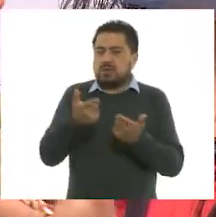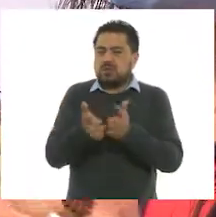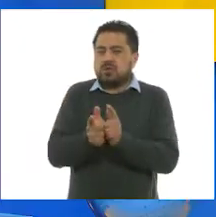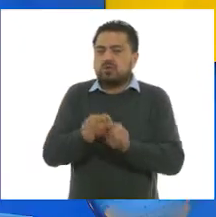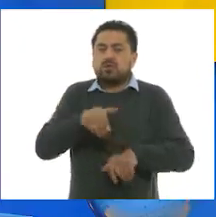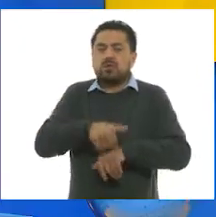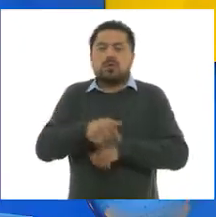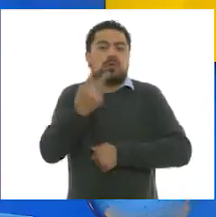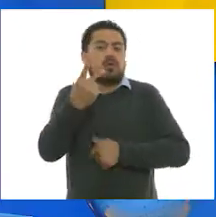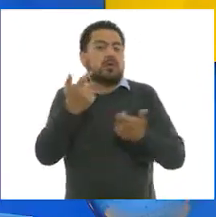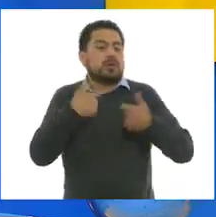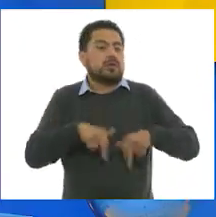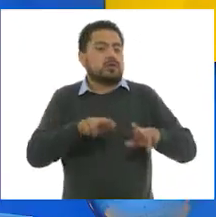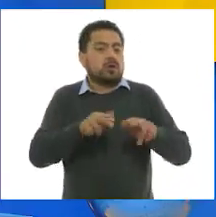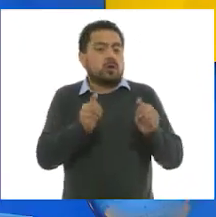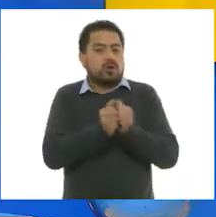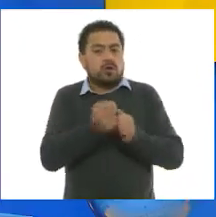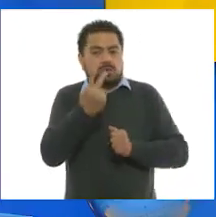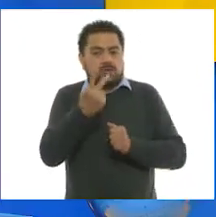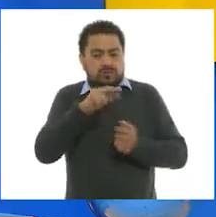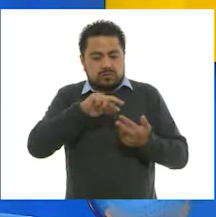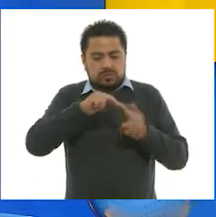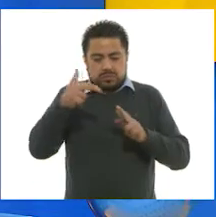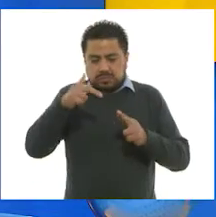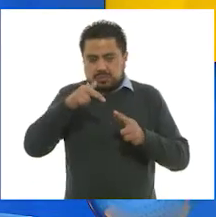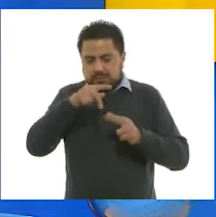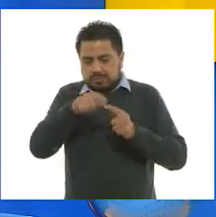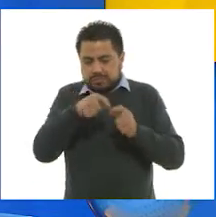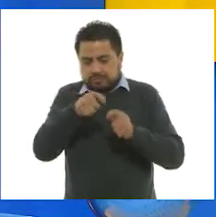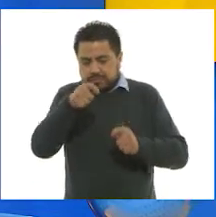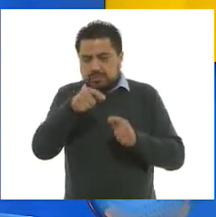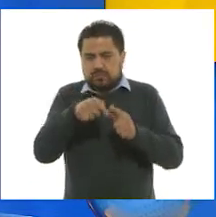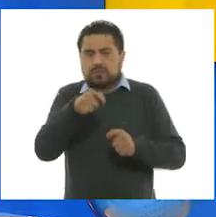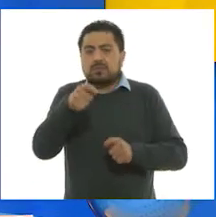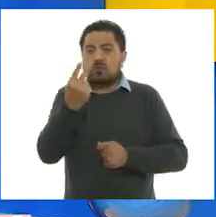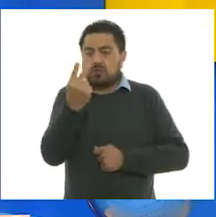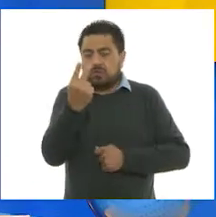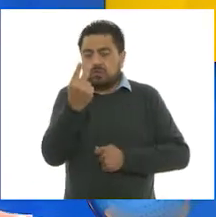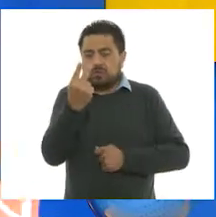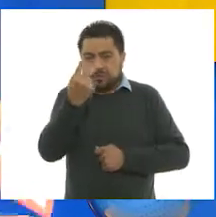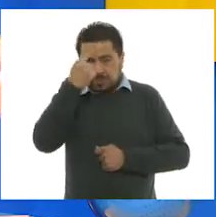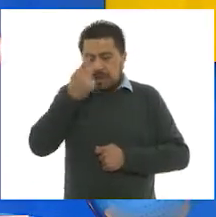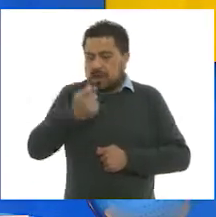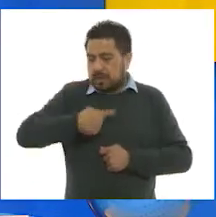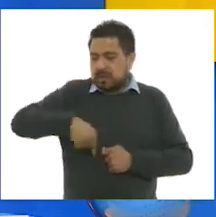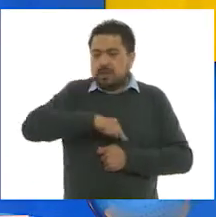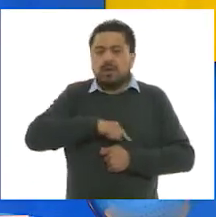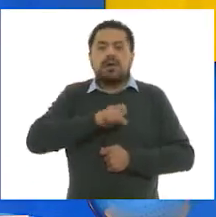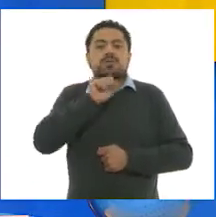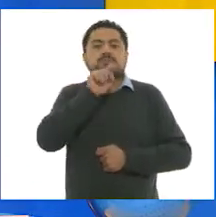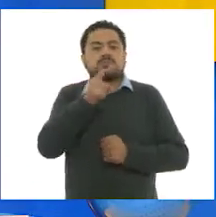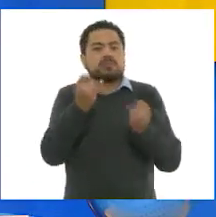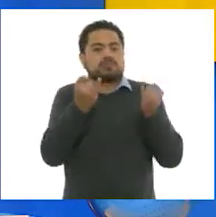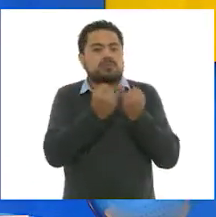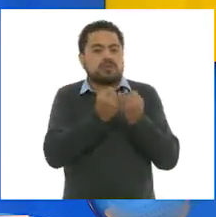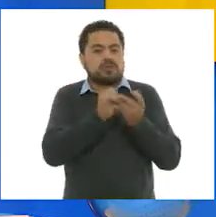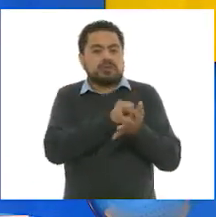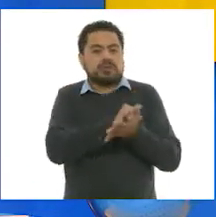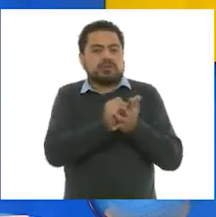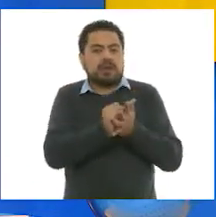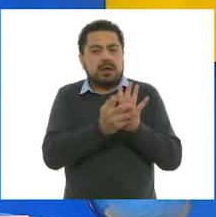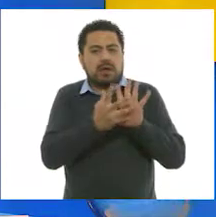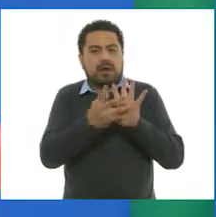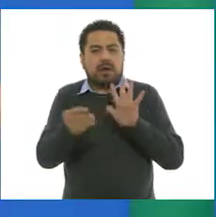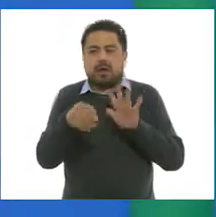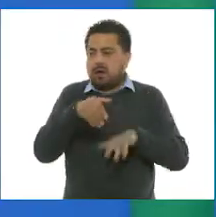2 se representaba entonces con dos nudos, que es aquí 1 y aquí 2. Y para nosotros, igualmente, es un símbolo.